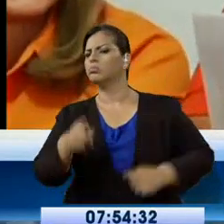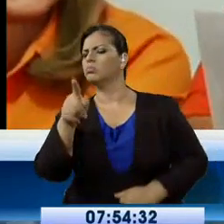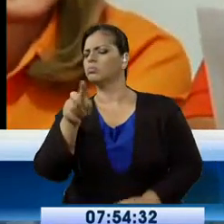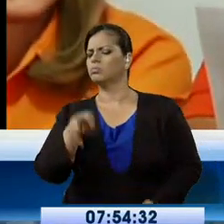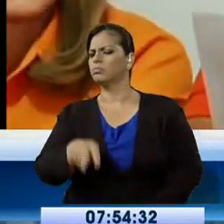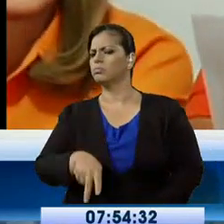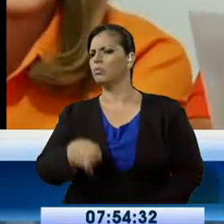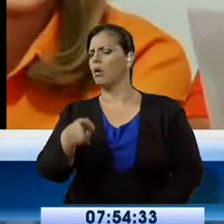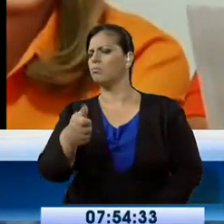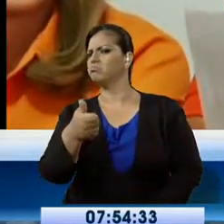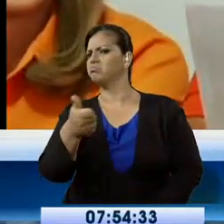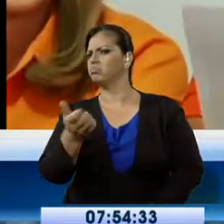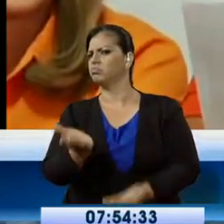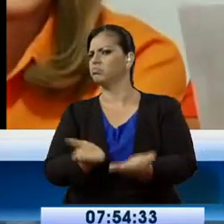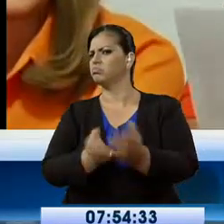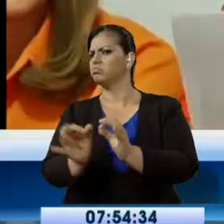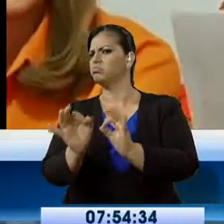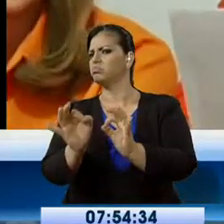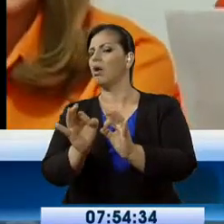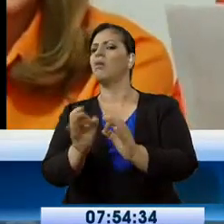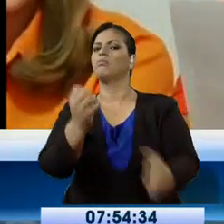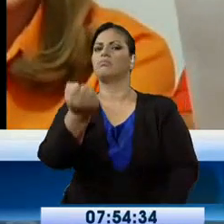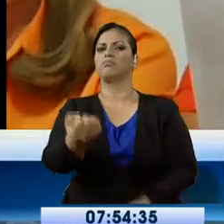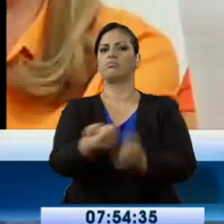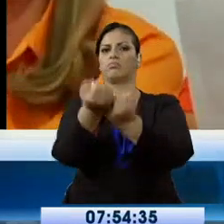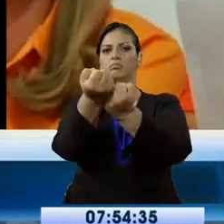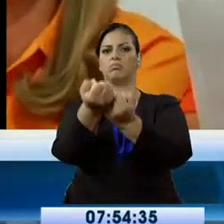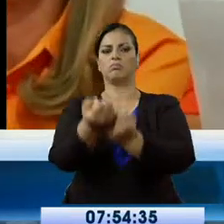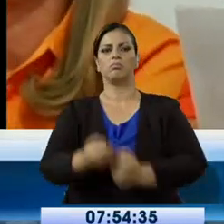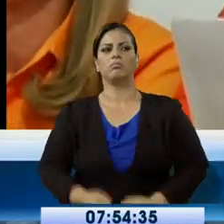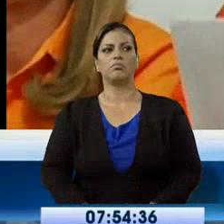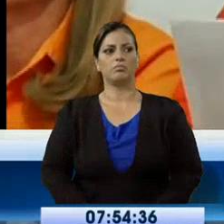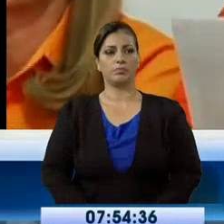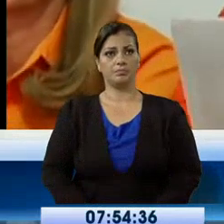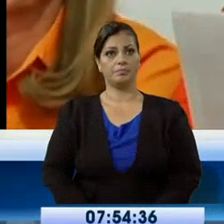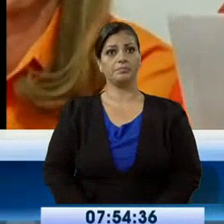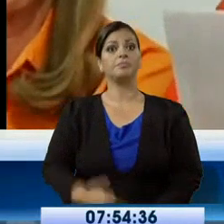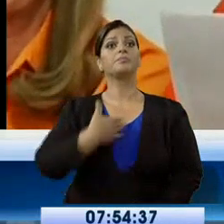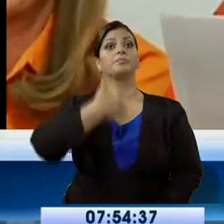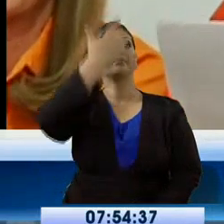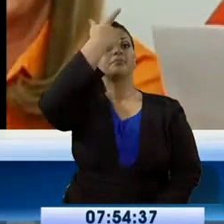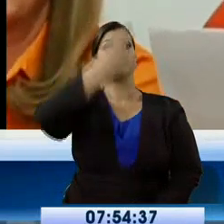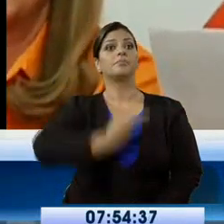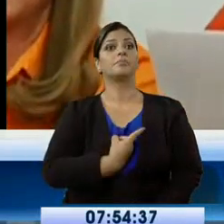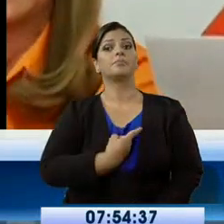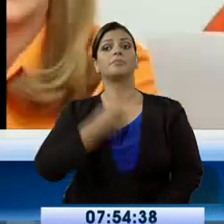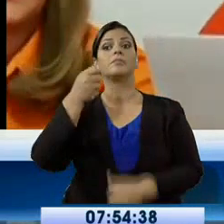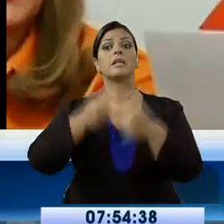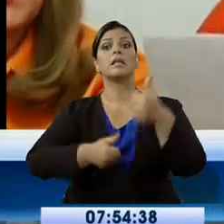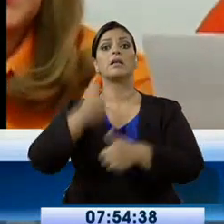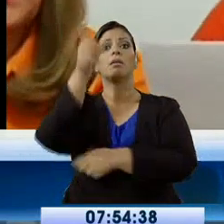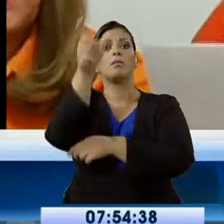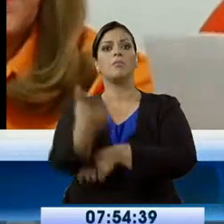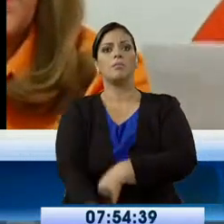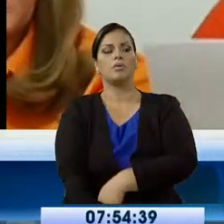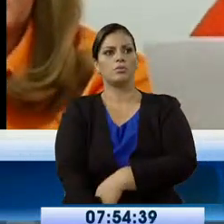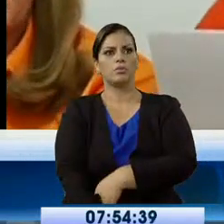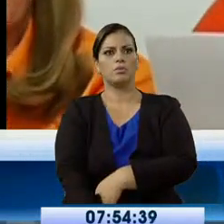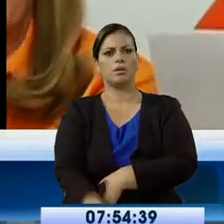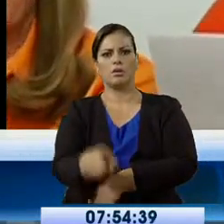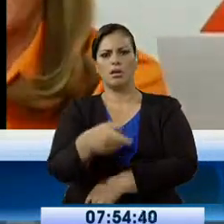Estamos dispuestos a apoyar al candidato presidencial que incorpore nuestras